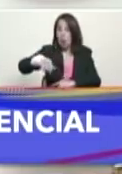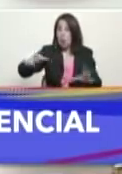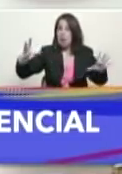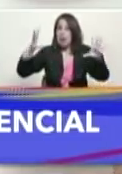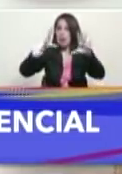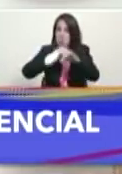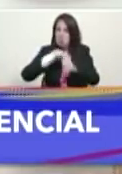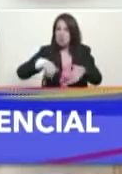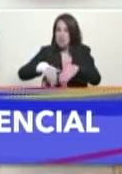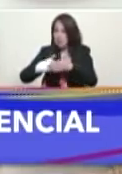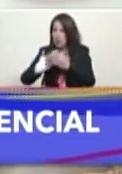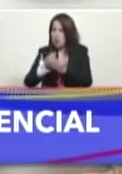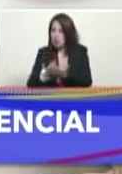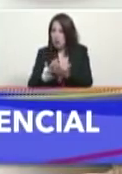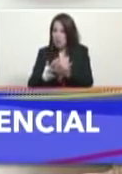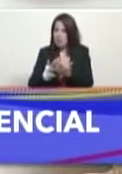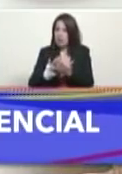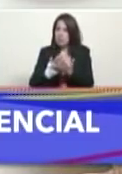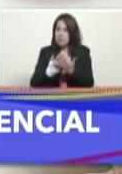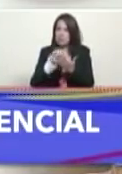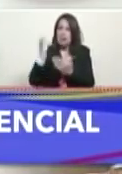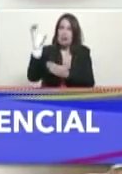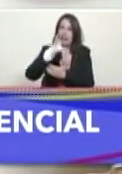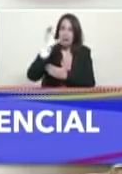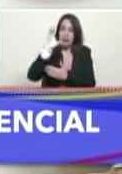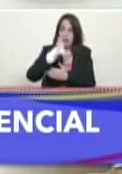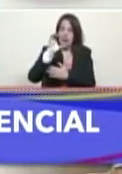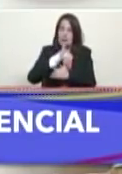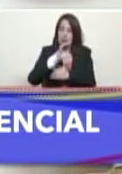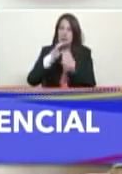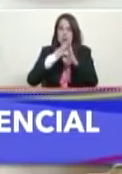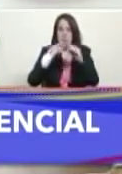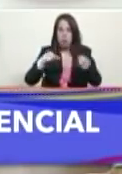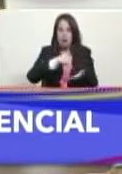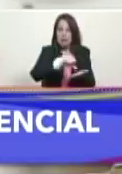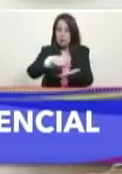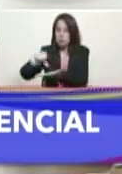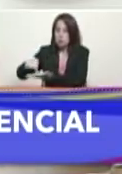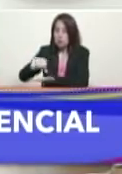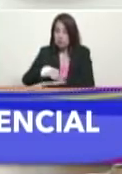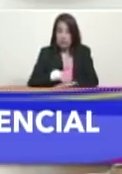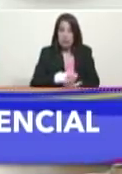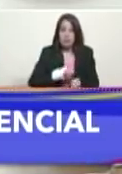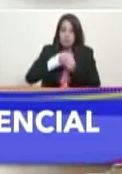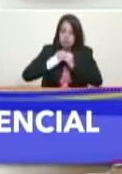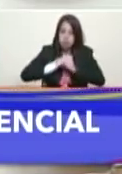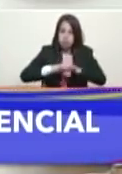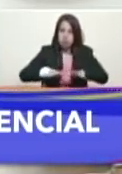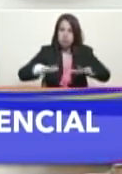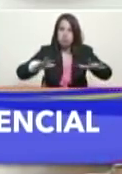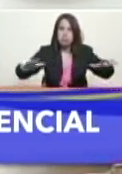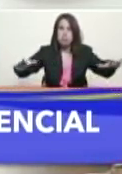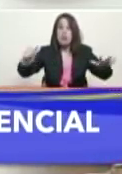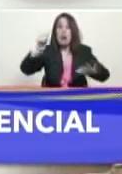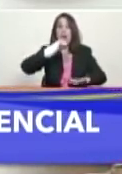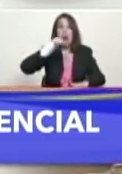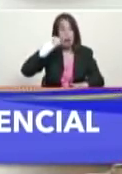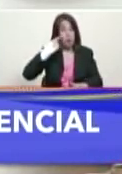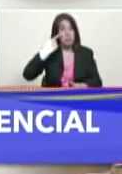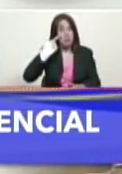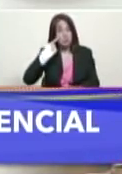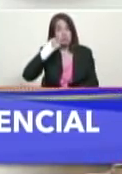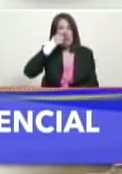las partes bajas y en las partes altas de todas las ciudades del país va a llegar el servicio de agua. Hay que estar vigilante que eso se